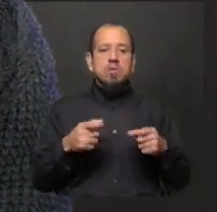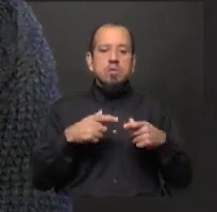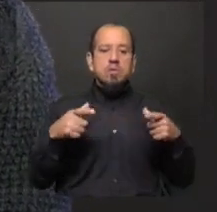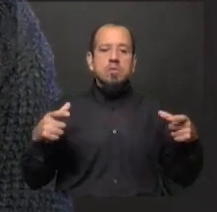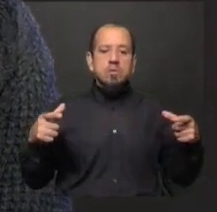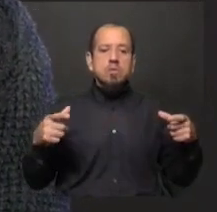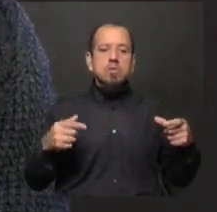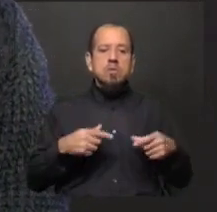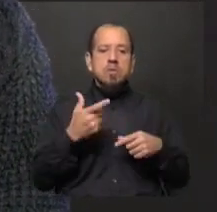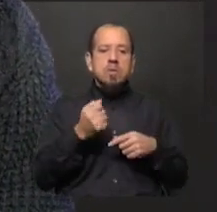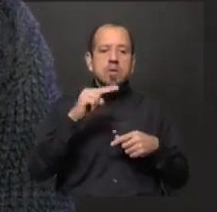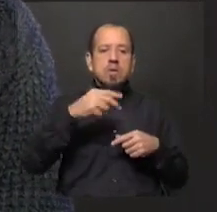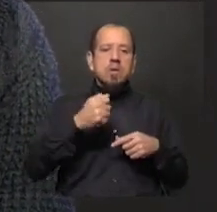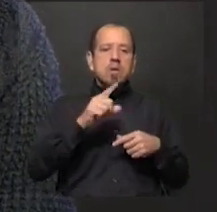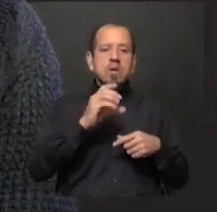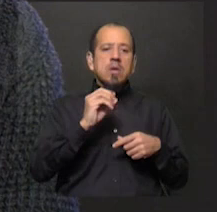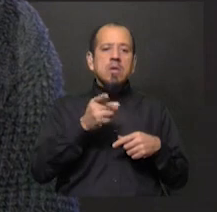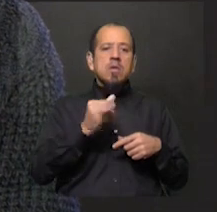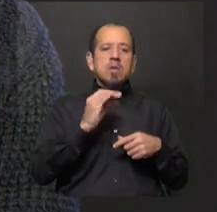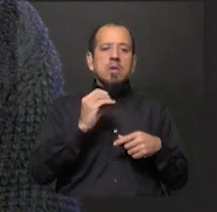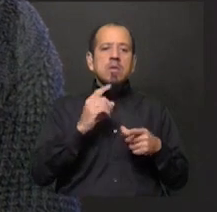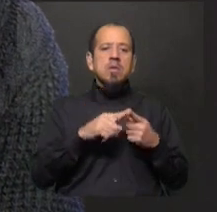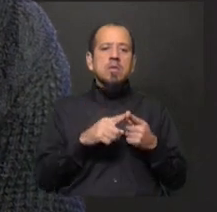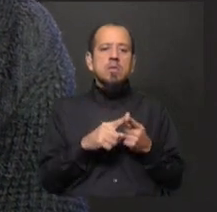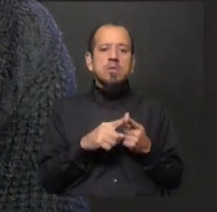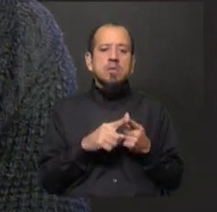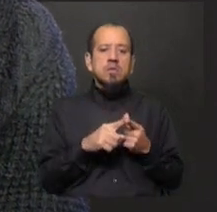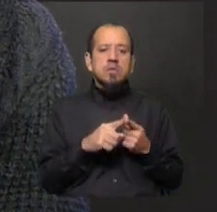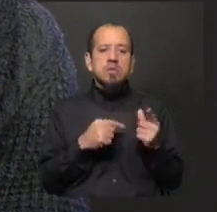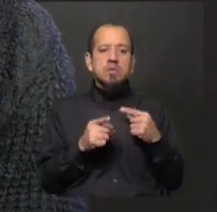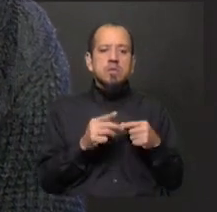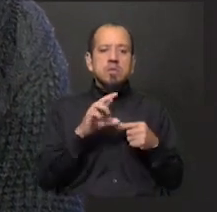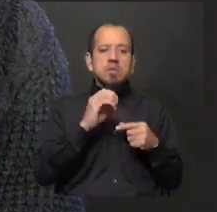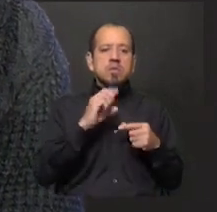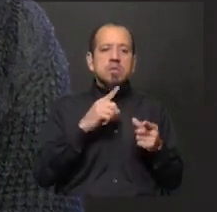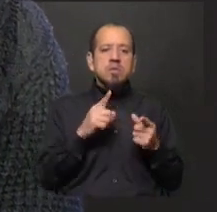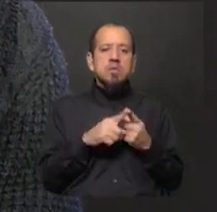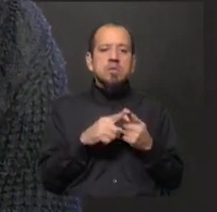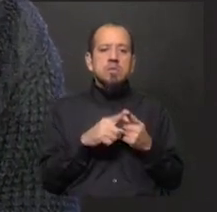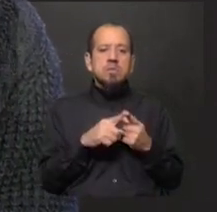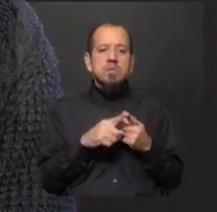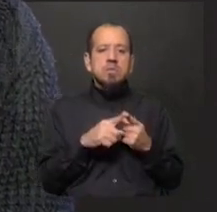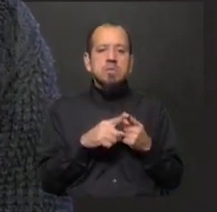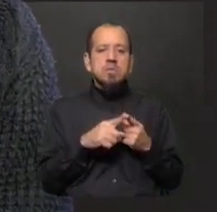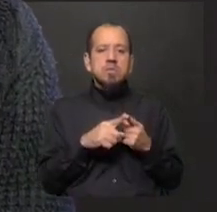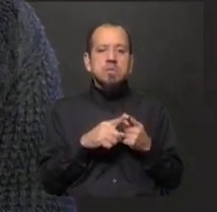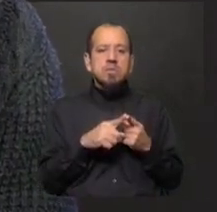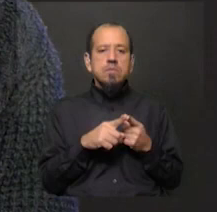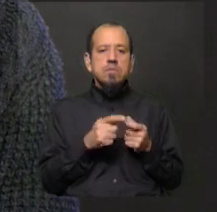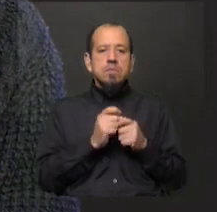de los juegos analógicos hablando del término que decías hoy los juegos de mesa juegos de rol de carta de cartas